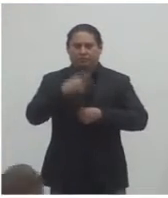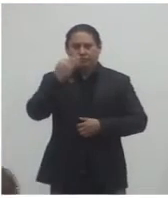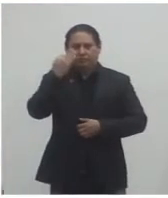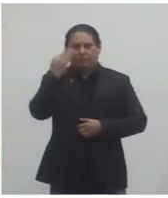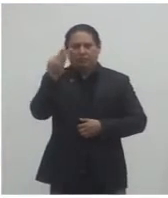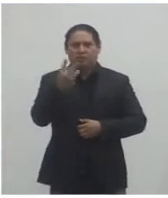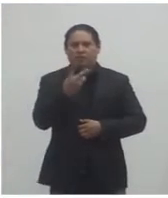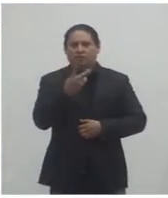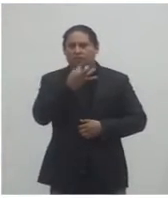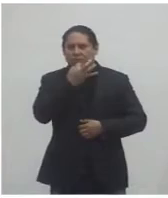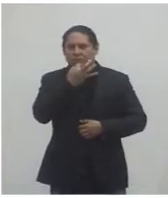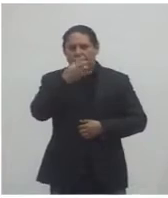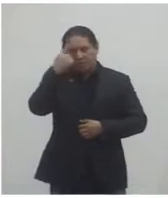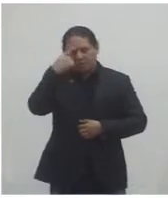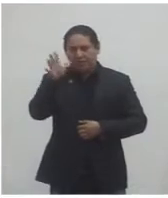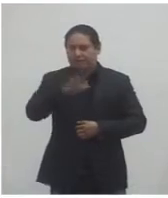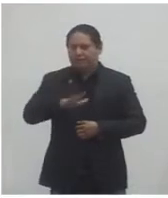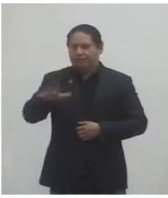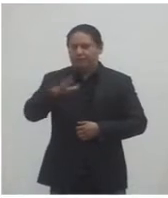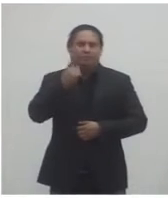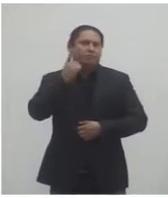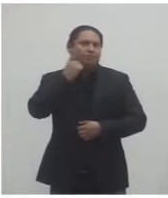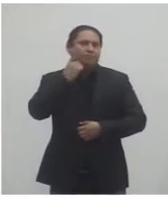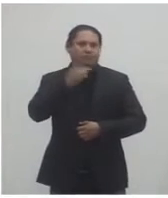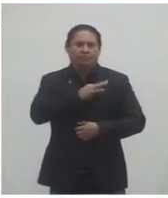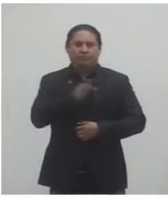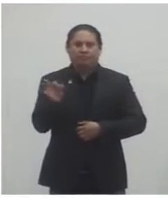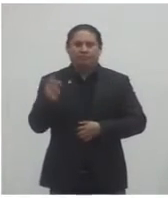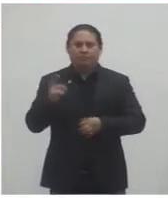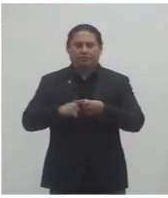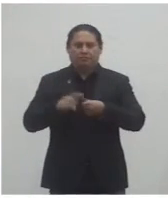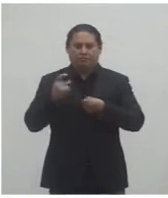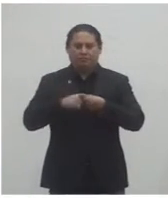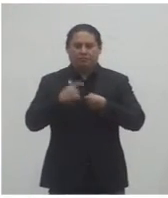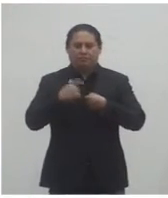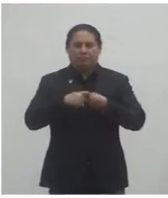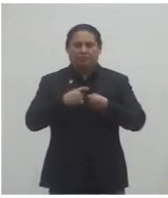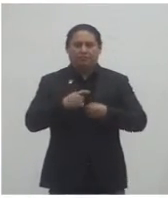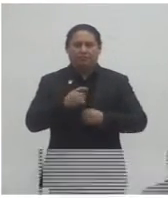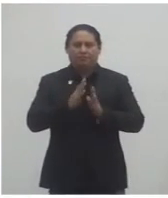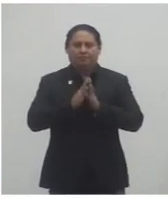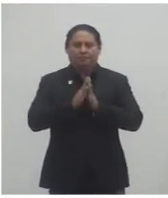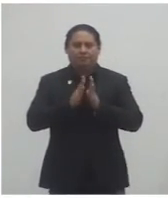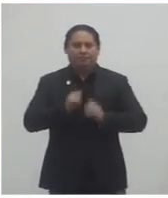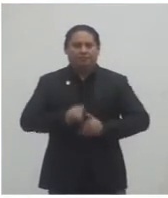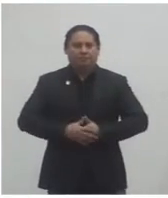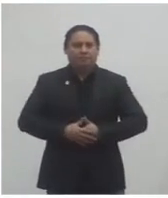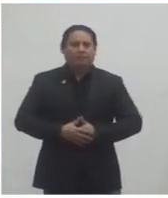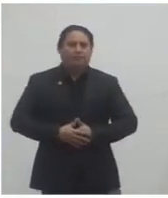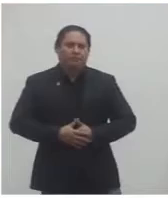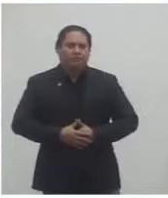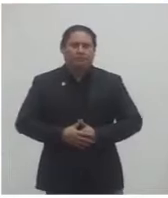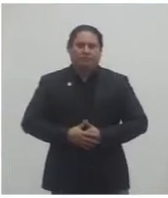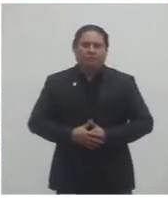por 2 minutos para que los diputadas y los diputados registren su asistencia, por favor.